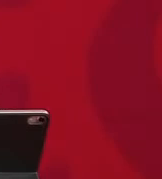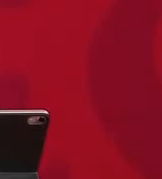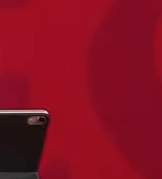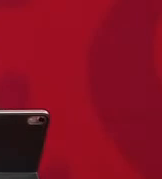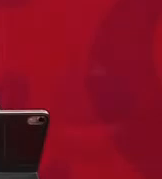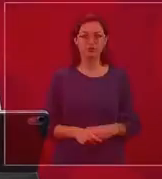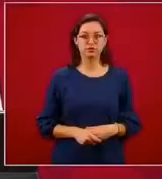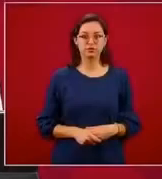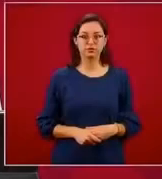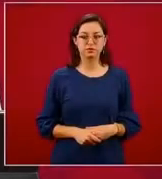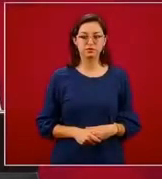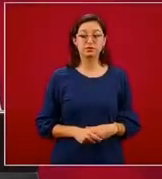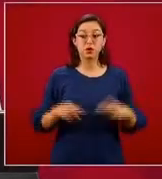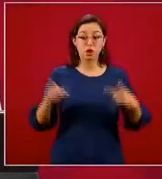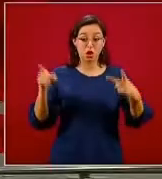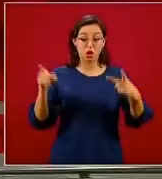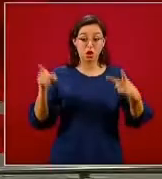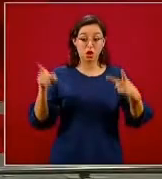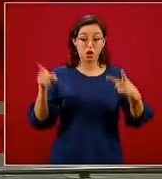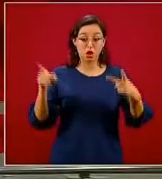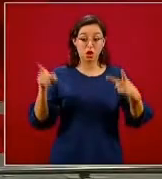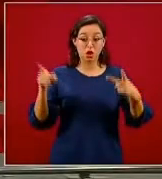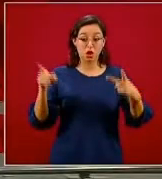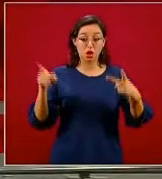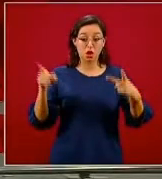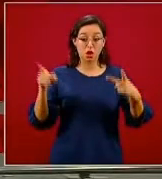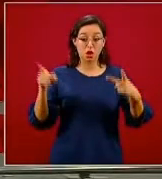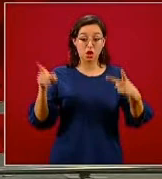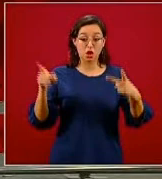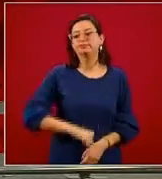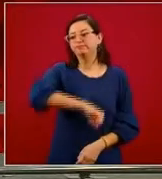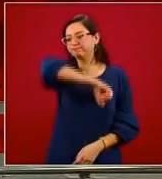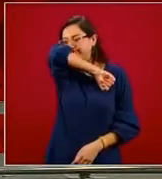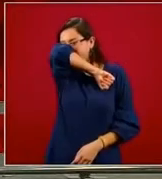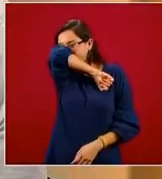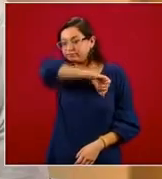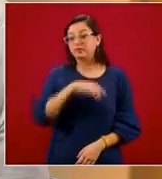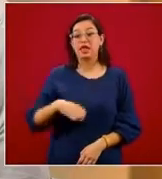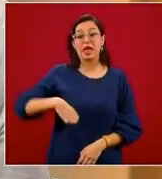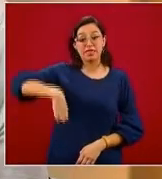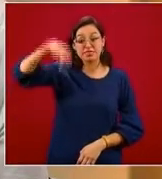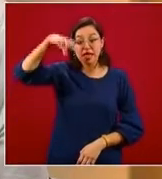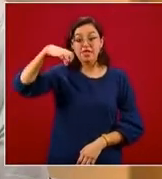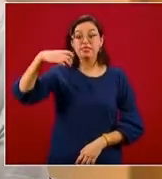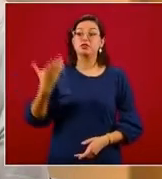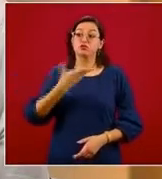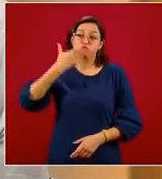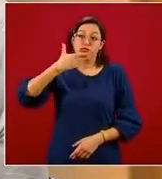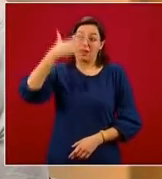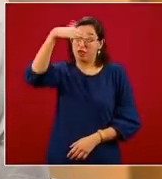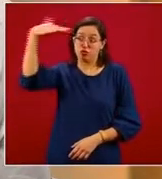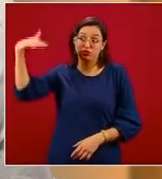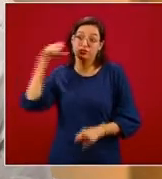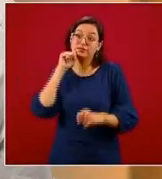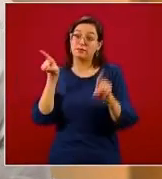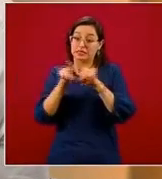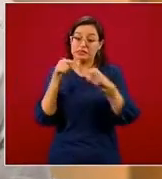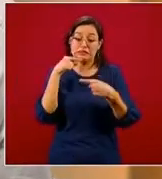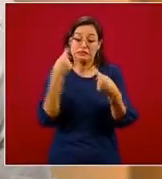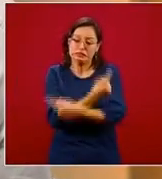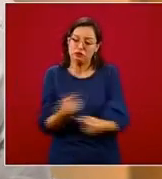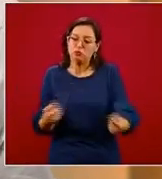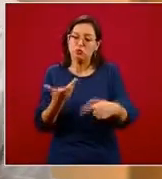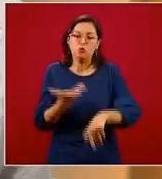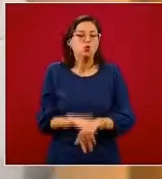but if común we all en do personas this adultas, all the en time, niños también, especially hasta in donde people logra who are uno older, cambiar and los hábitos, especially in children, es